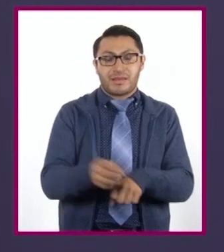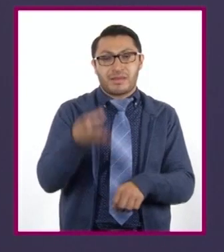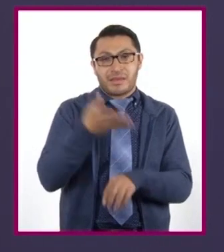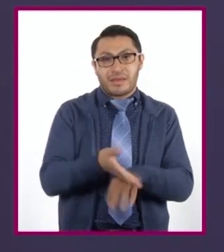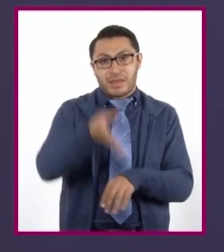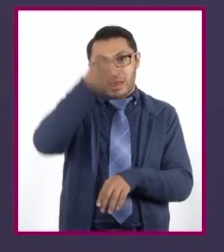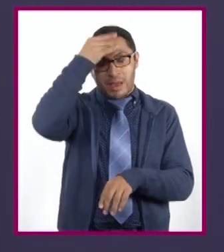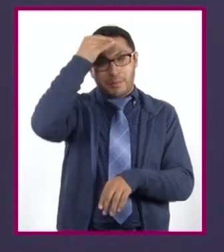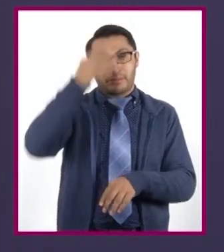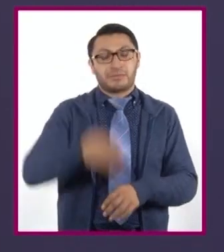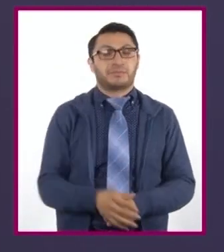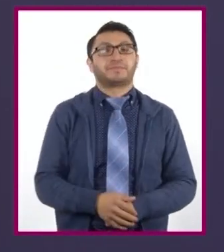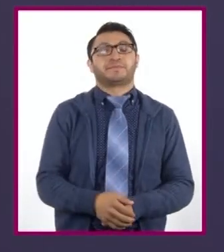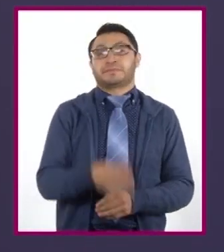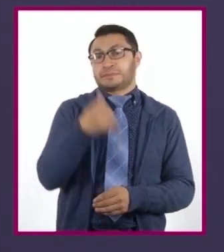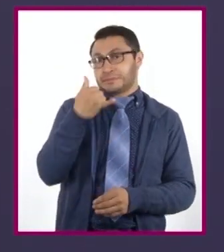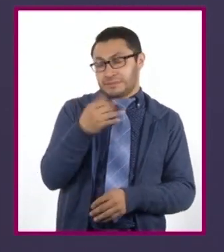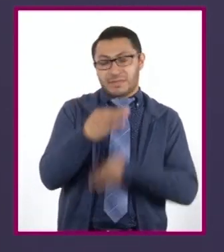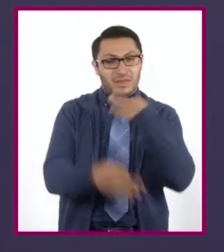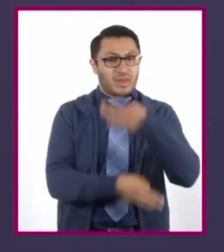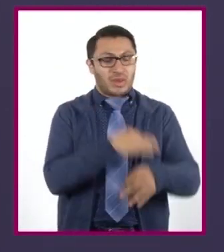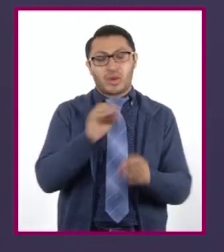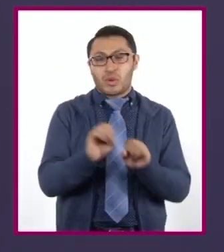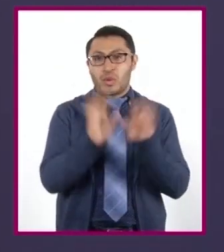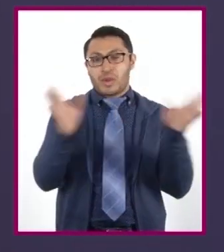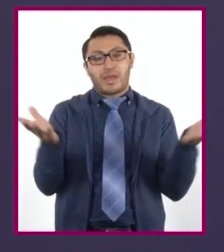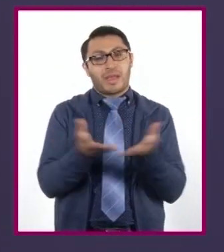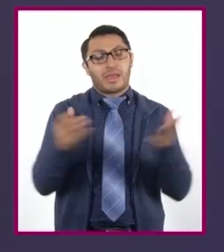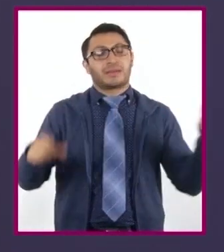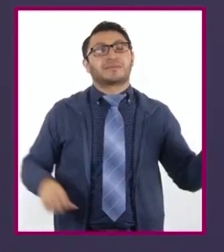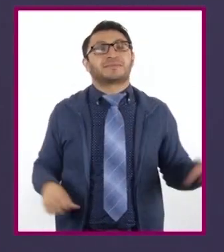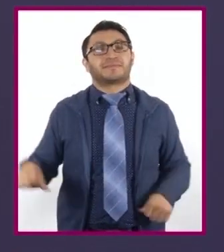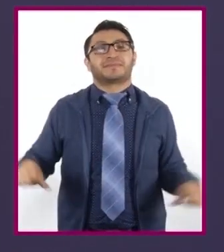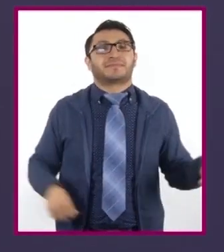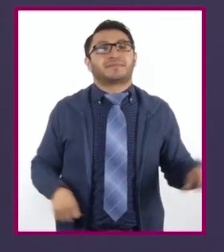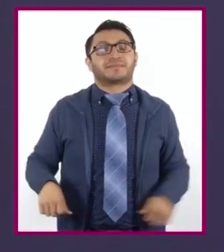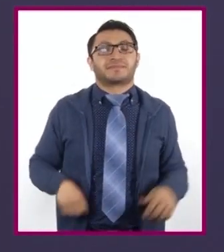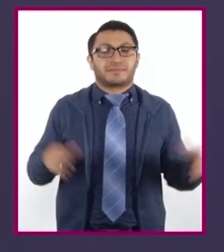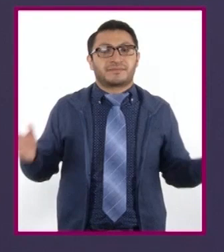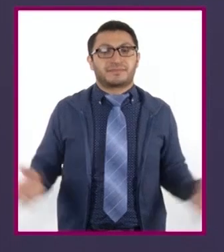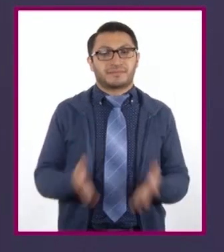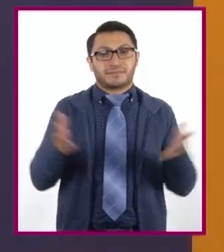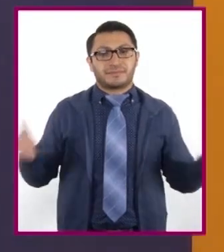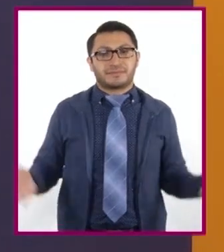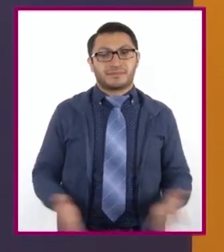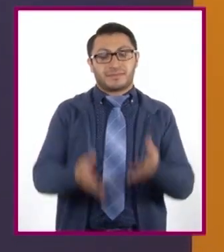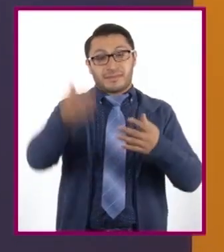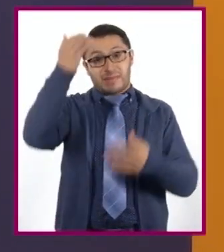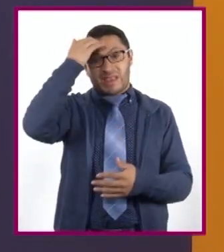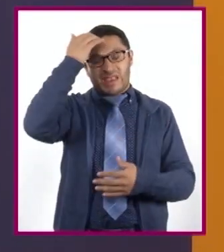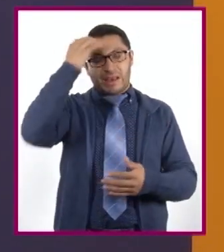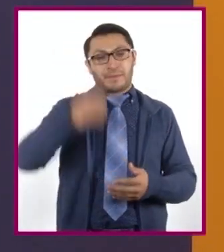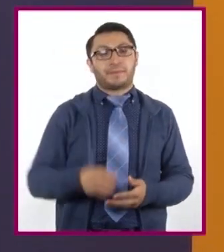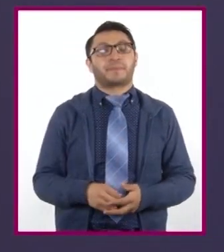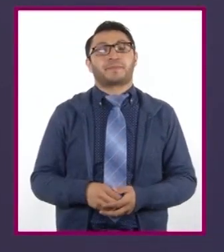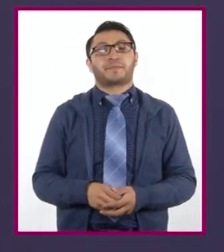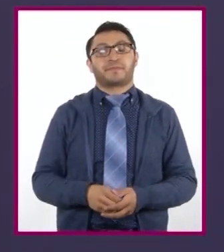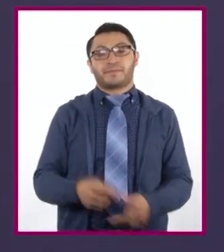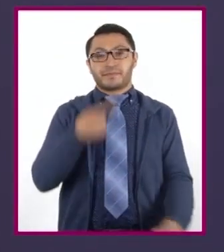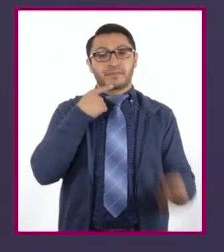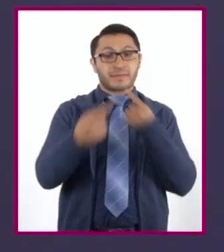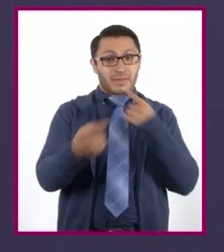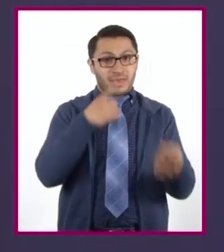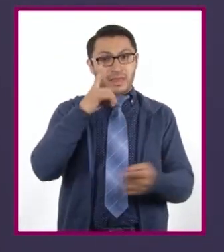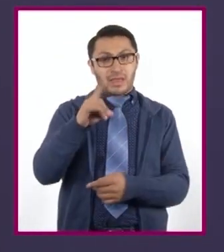consolidarla. Y para que todo quede claro, realicemos algunas actividades para fortalecer nuestros conocimientos. La